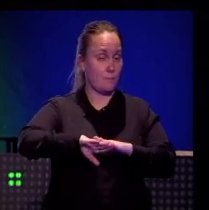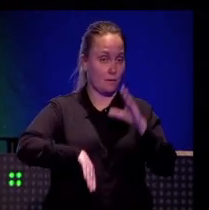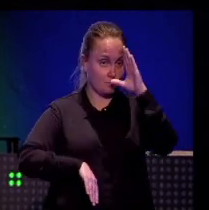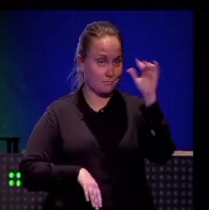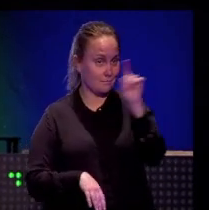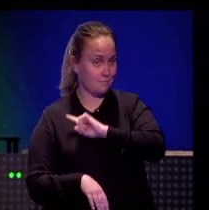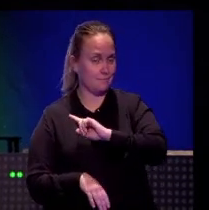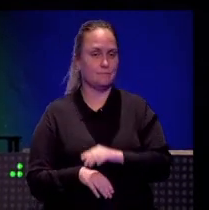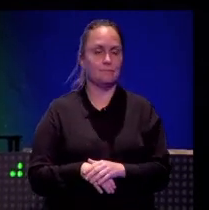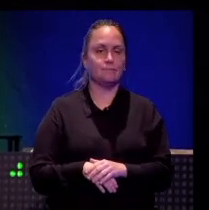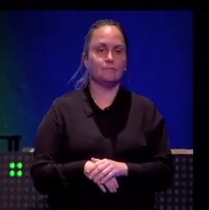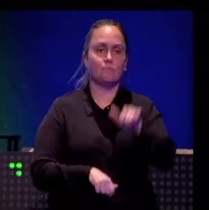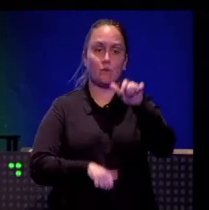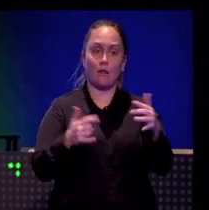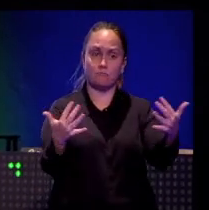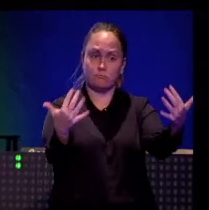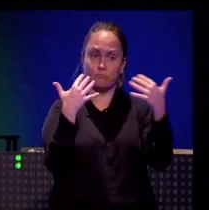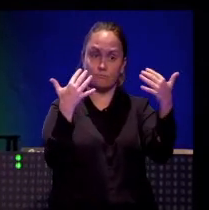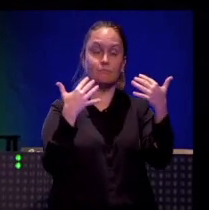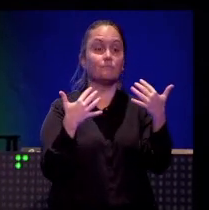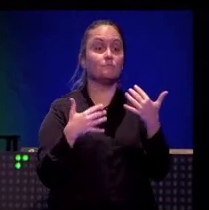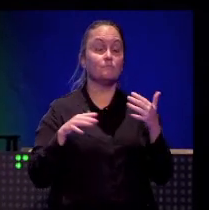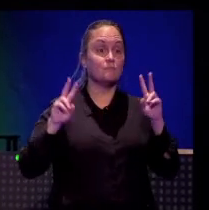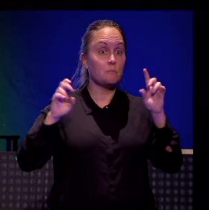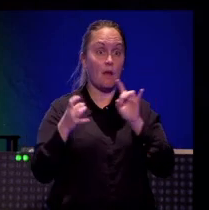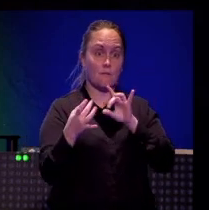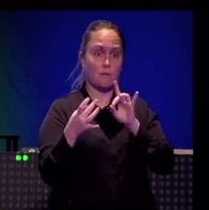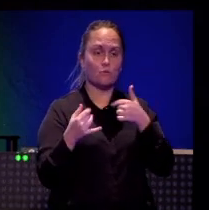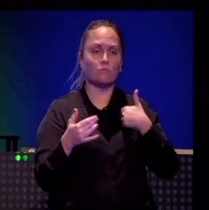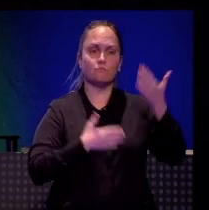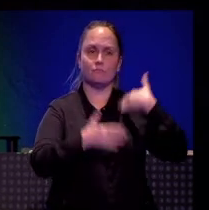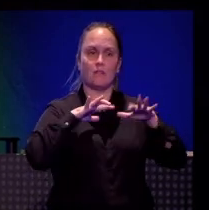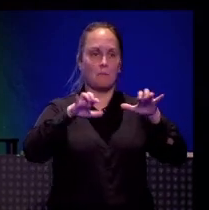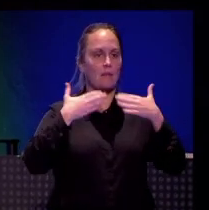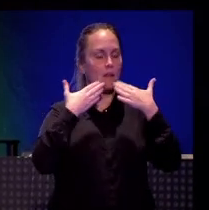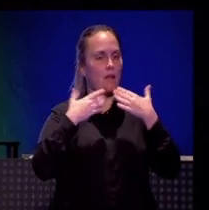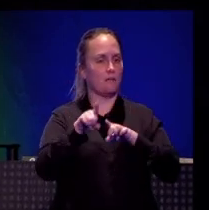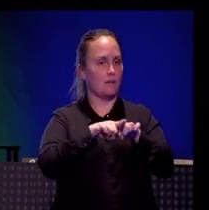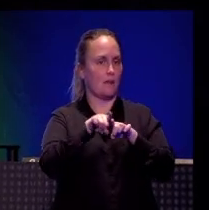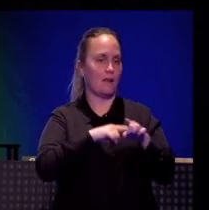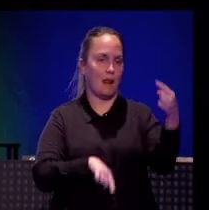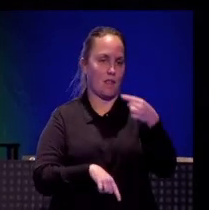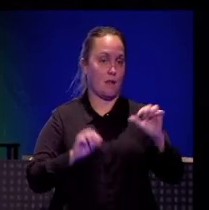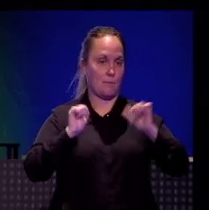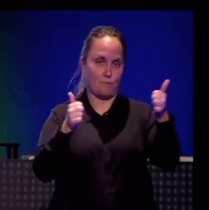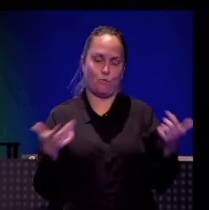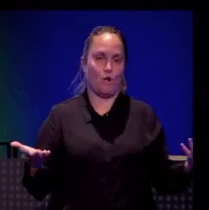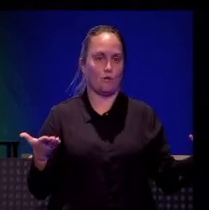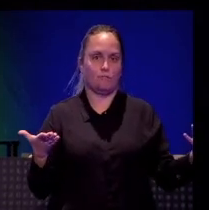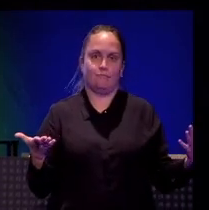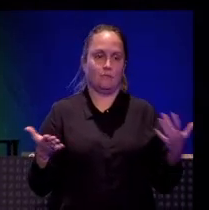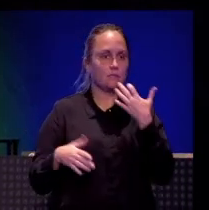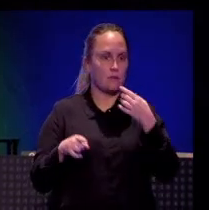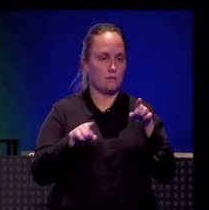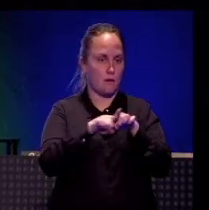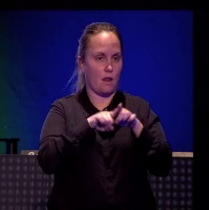cuando recibimos un feedback esto es algo que yo aprendí sobre todo con las críticas negativas que el principio les gusta una crítica negativa